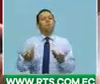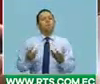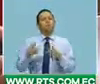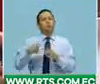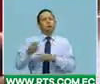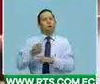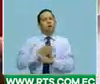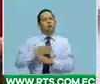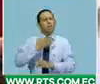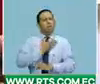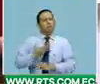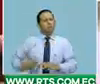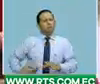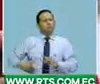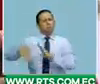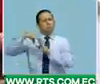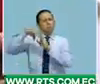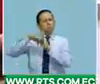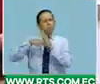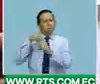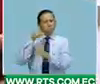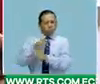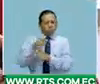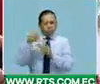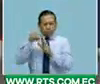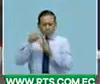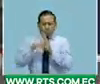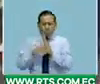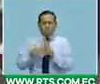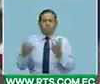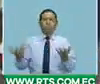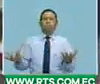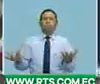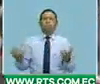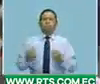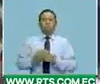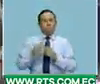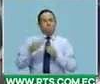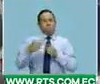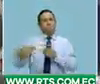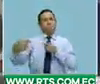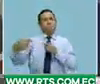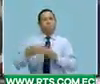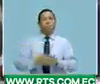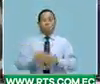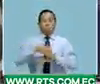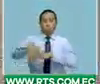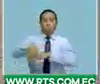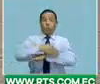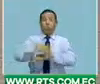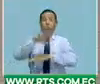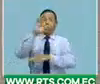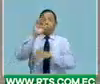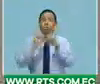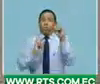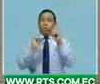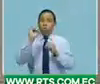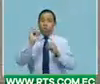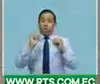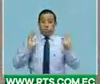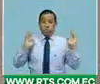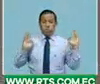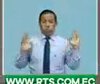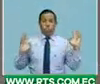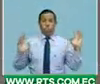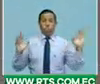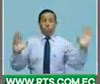que afectan enormemente a la economía popular. Recorrieron la avenida 9 de octubre y en cada cuadra hubo presencia de uniformados